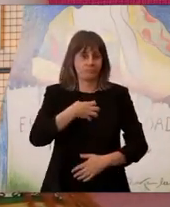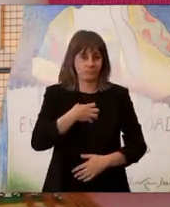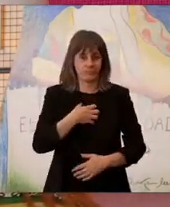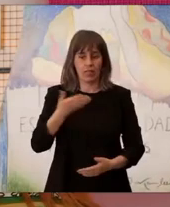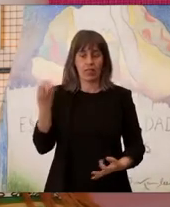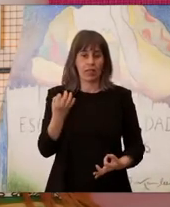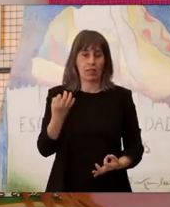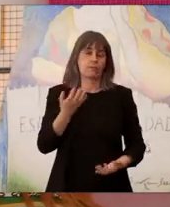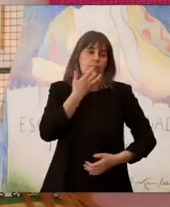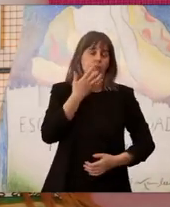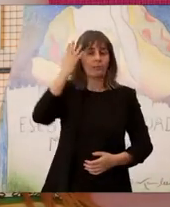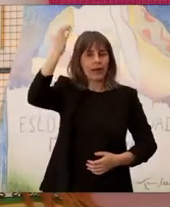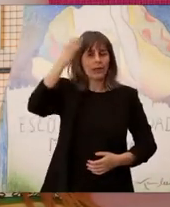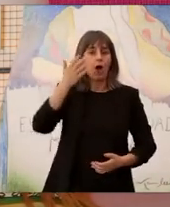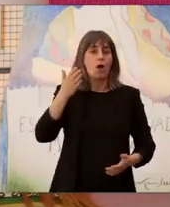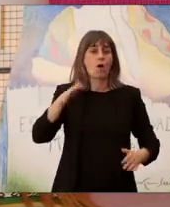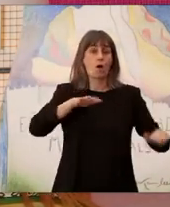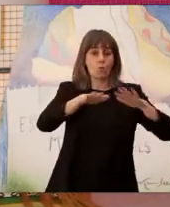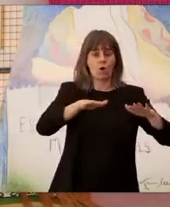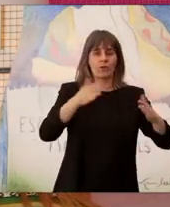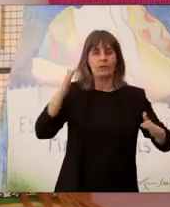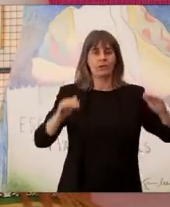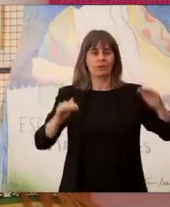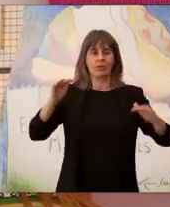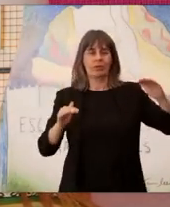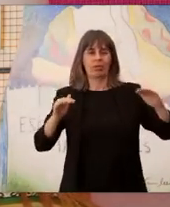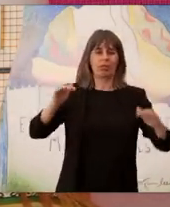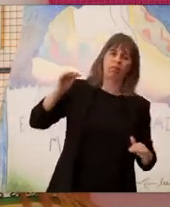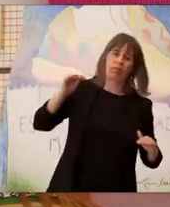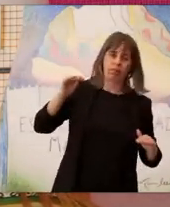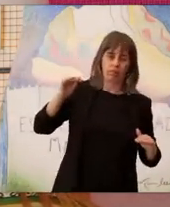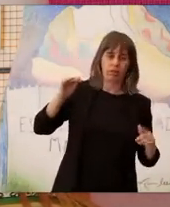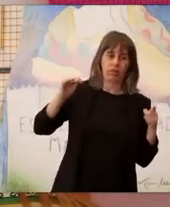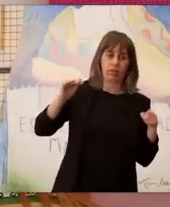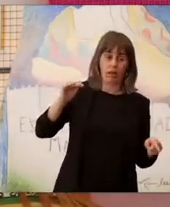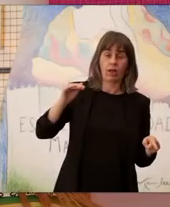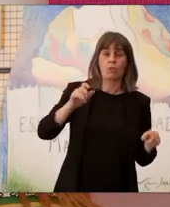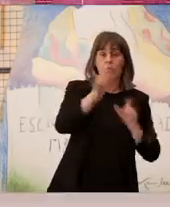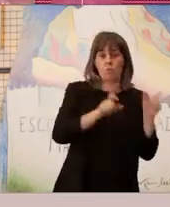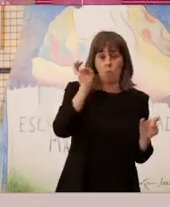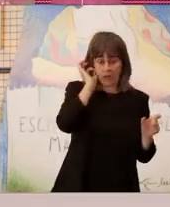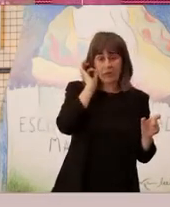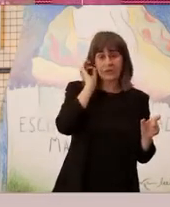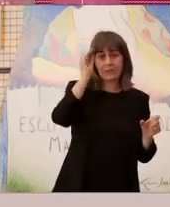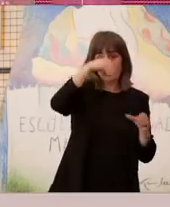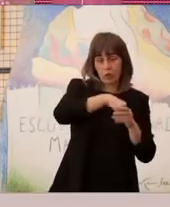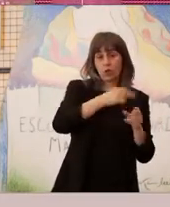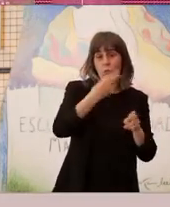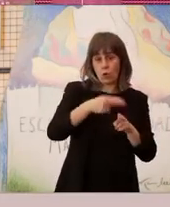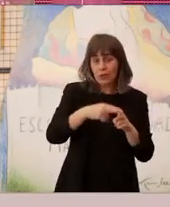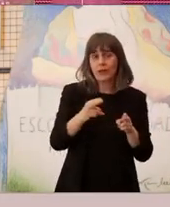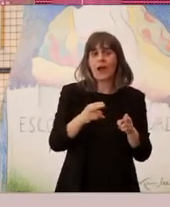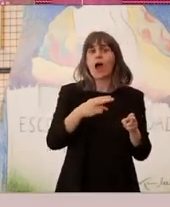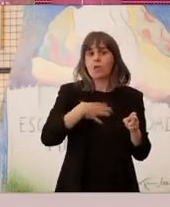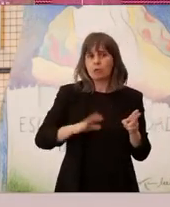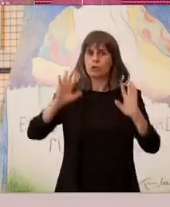falla el movimiento Pues bueno las mujeres que estén en la política pues con mucho esfuerzo van a